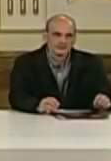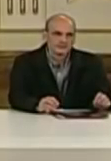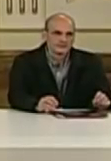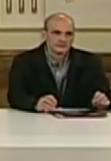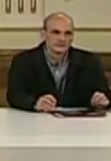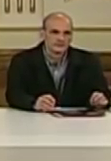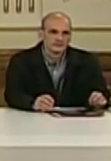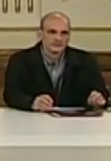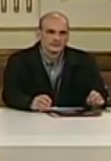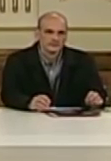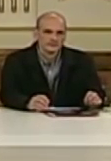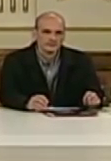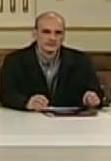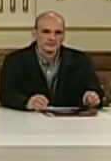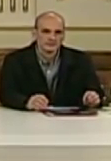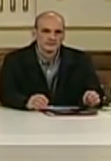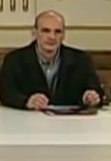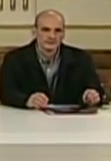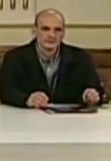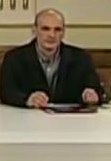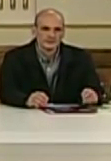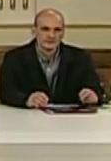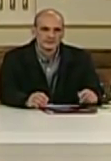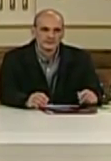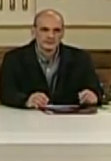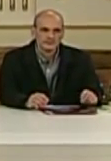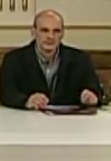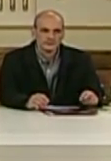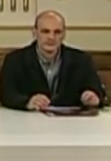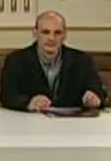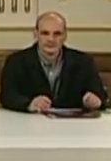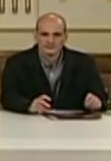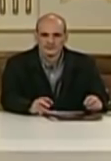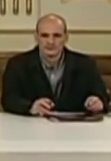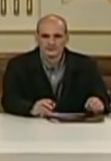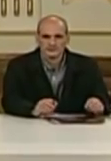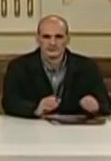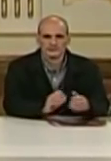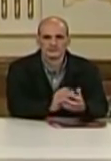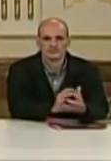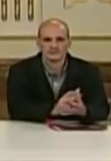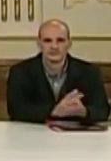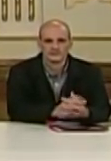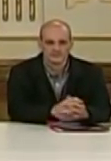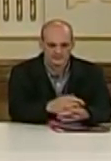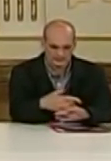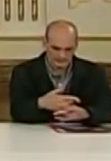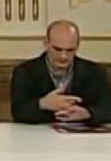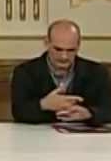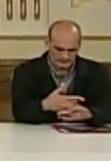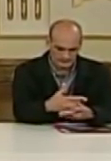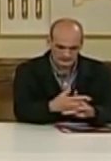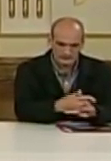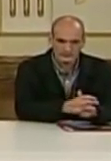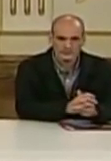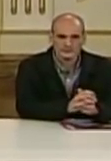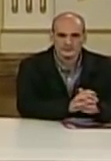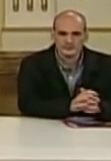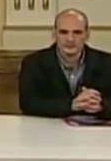Buenas tardes, Venezuela. Buenas tardes, patria amada. Un gran saludo a toda Venezuela.